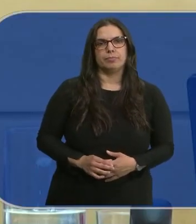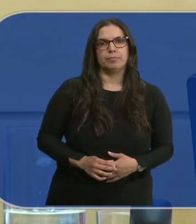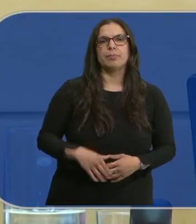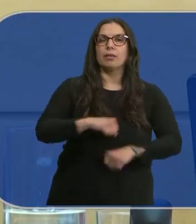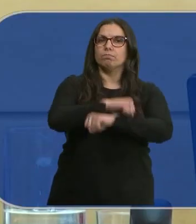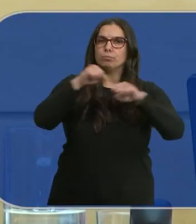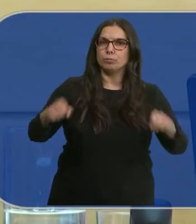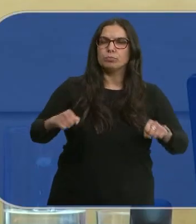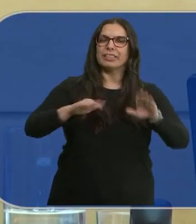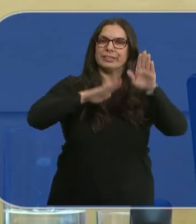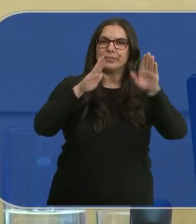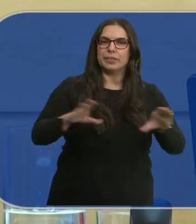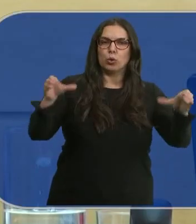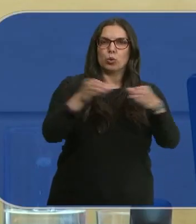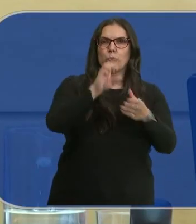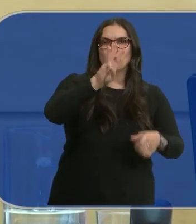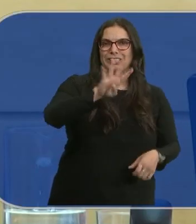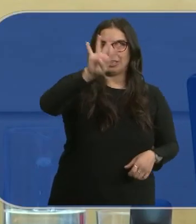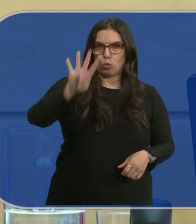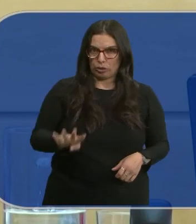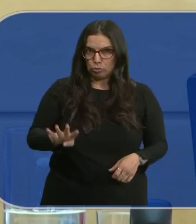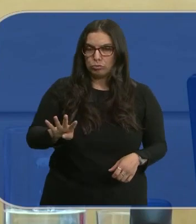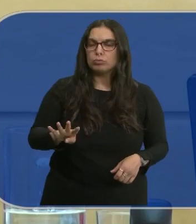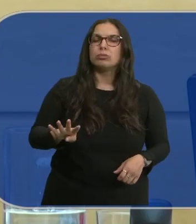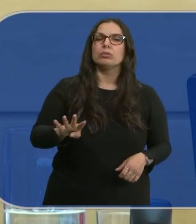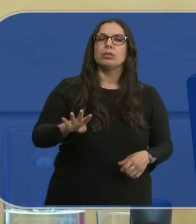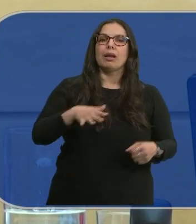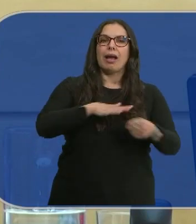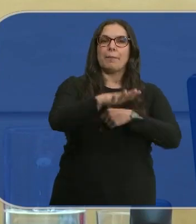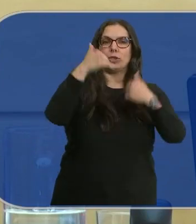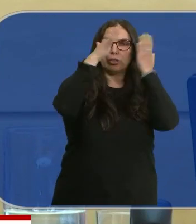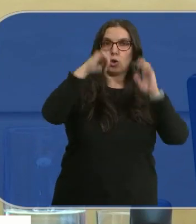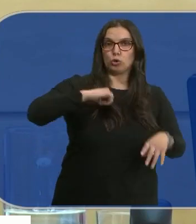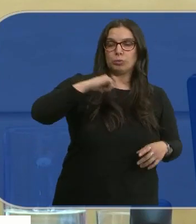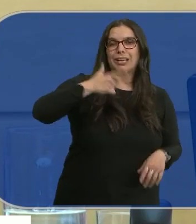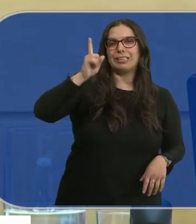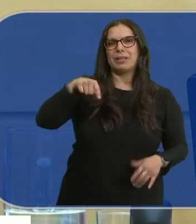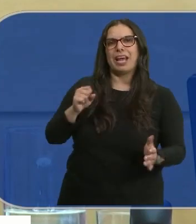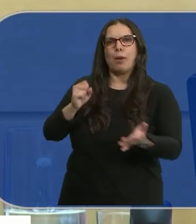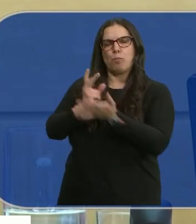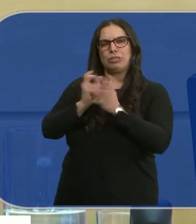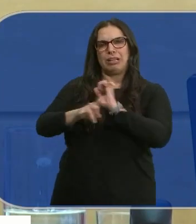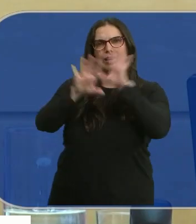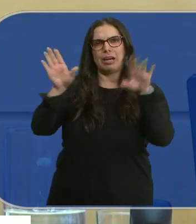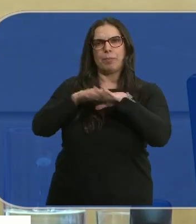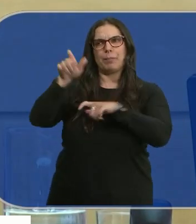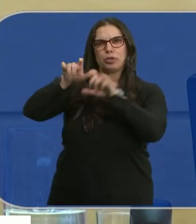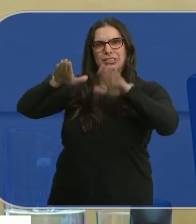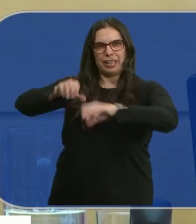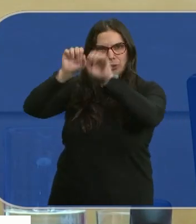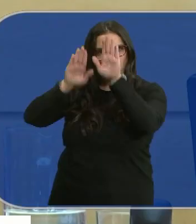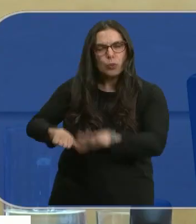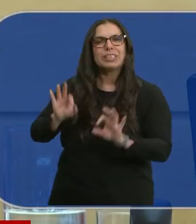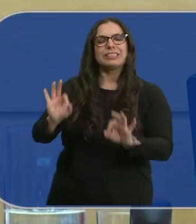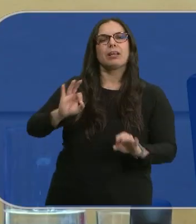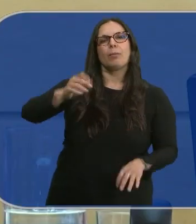Reforzar la fidelización en los grupos 3 y 4 en el ámbito de la atención hospitalaria y hacer una apuesta decidida por la fidelización en el mundo